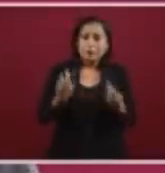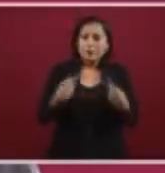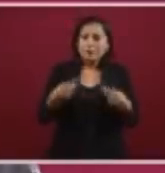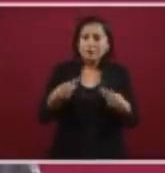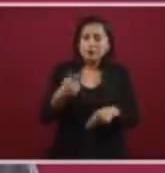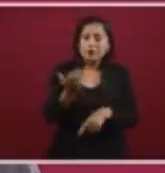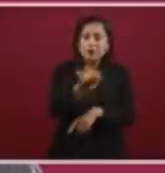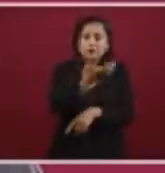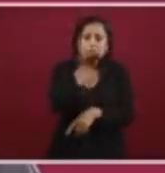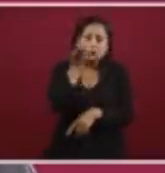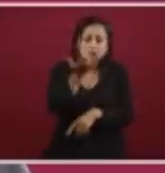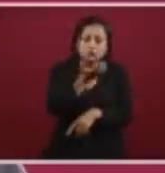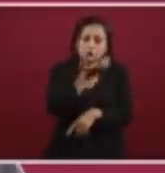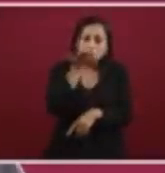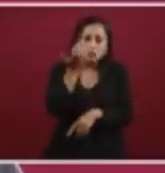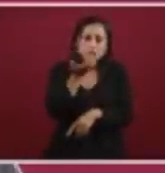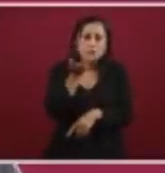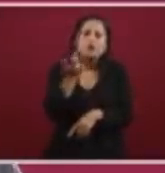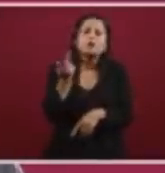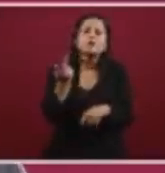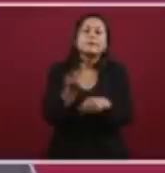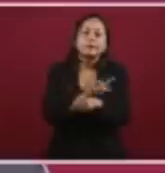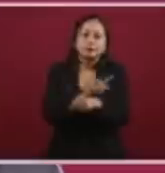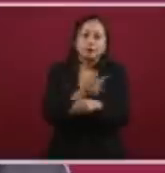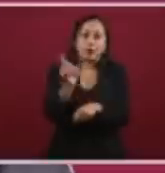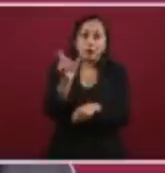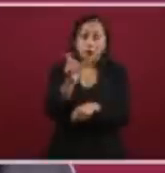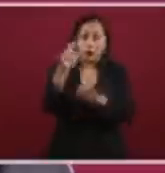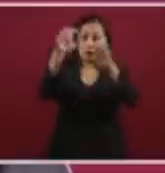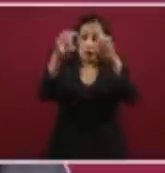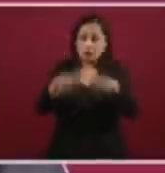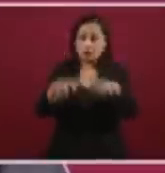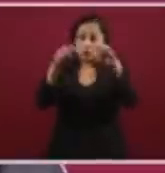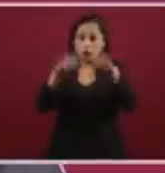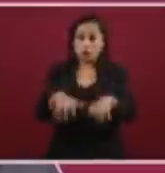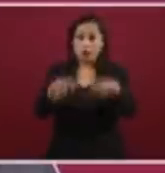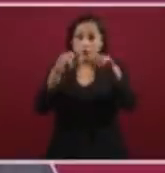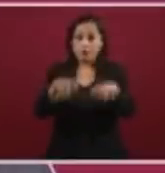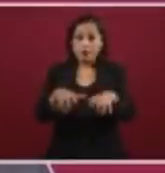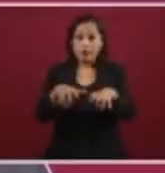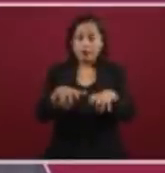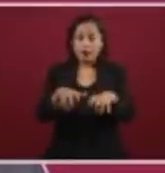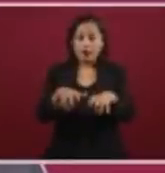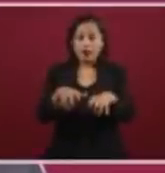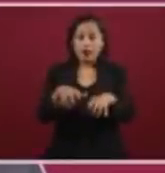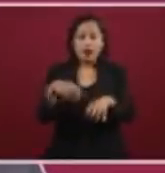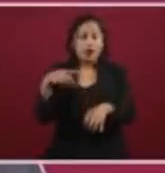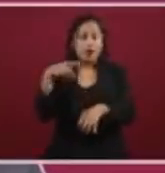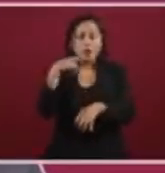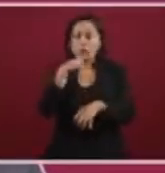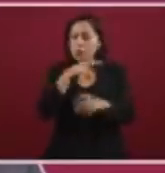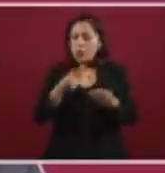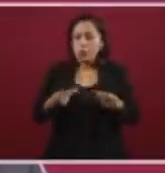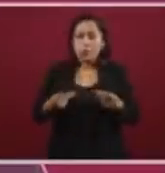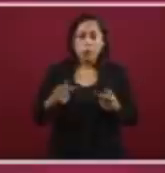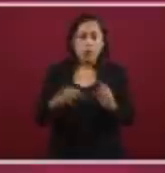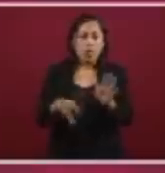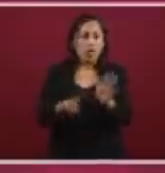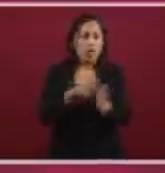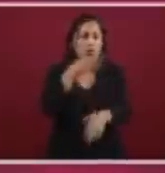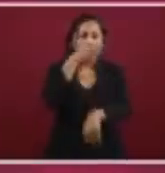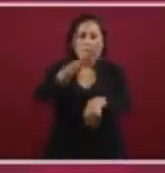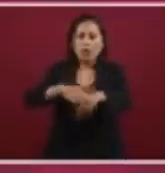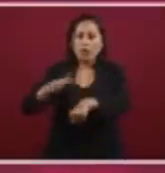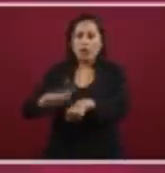que luego afectan siempre había una declaración de emergencia 1 2 3